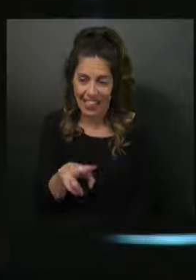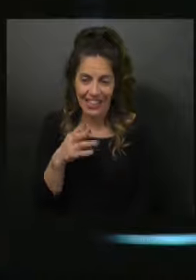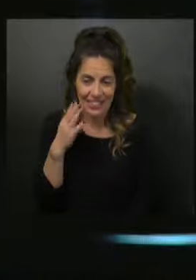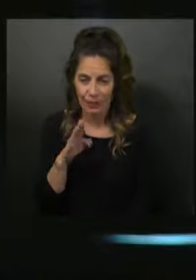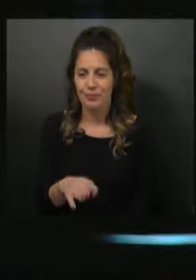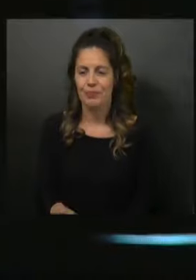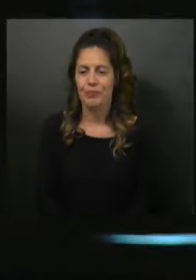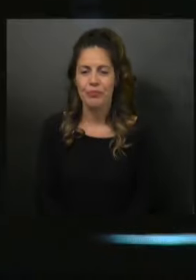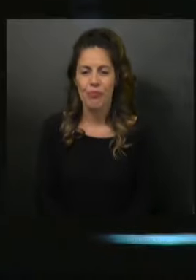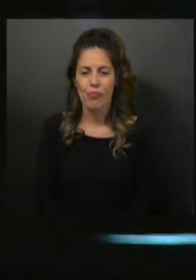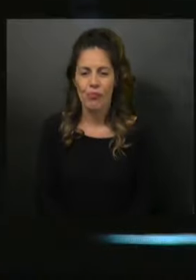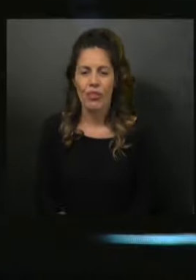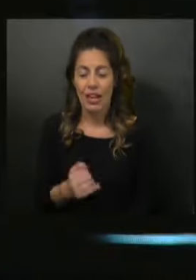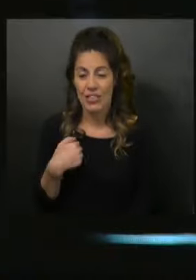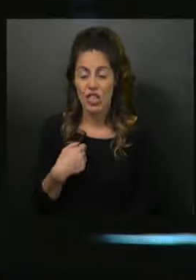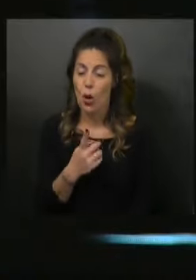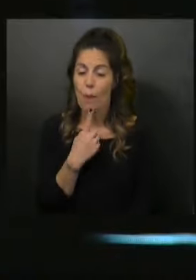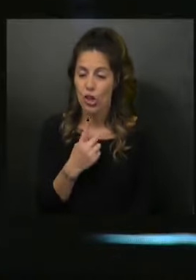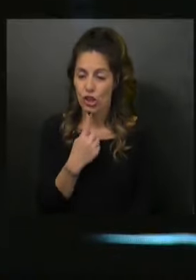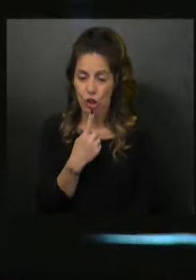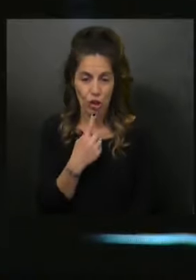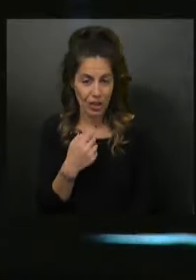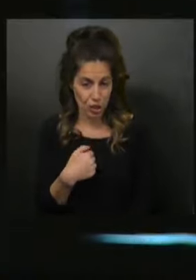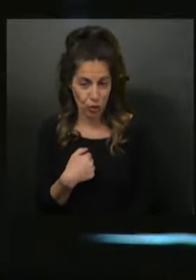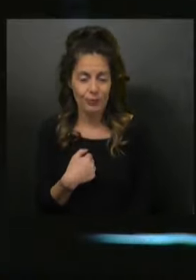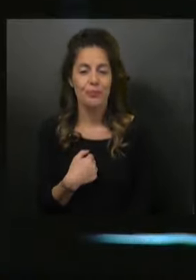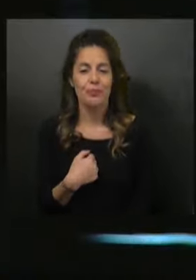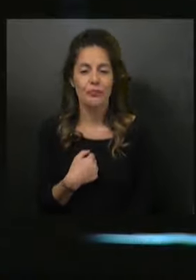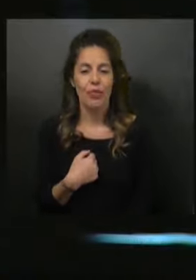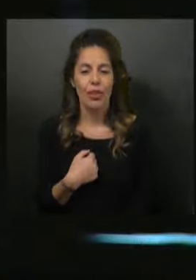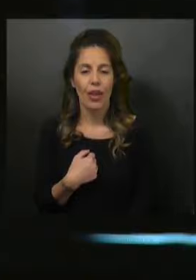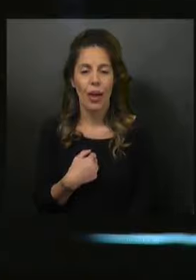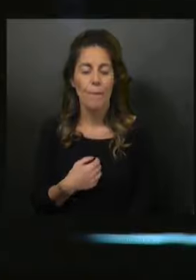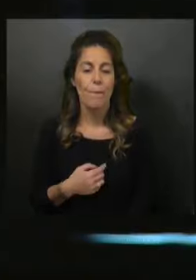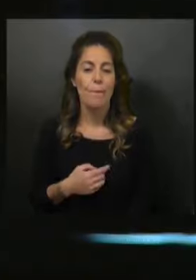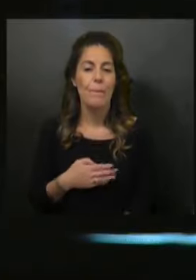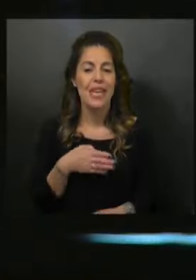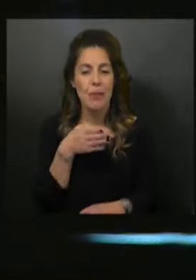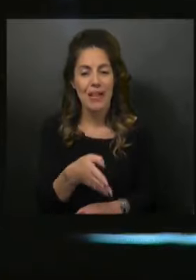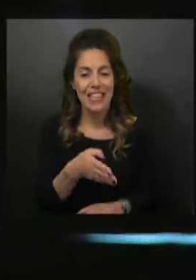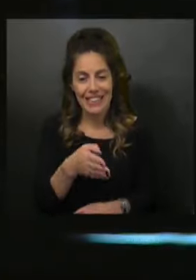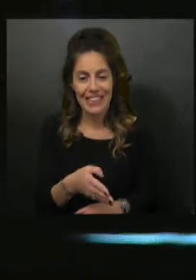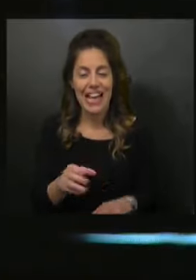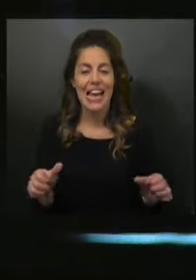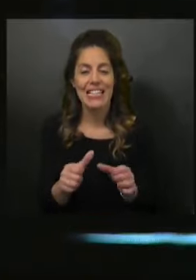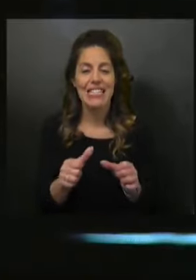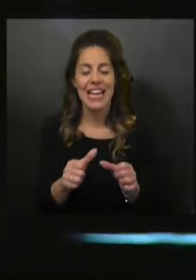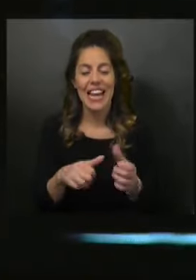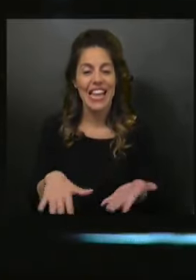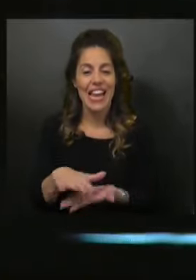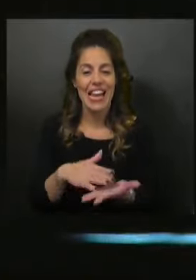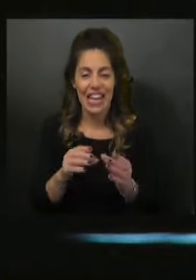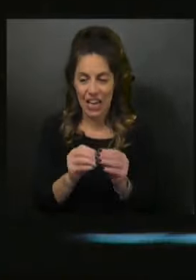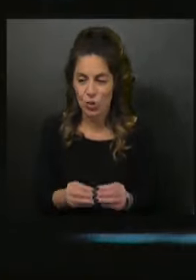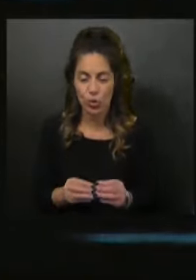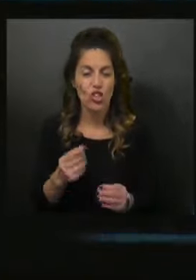mirada Yo soy politóloga y en realidad mi pasantía la hice en el área de asuntos internacionales del Ministerio